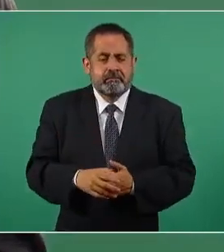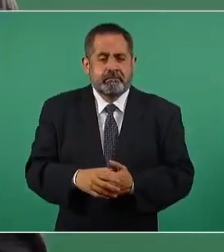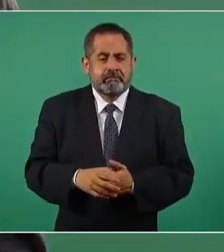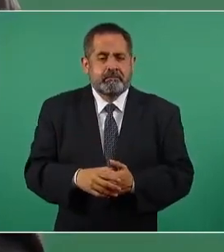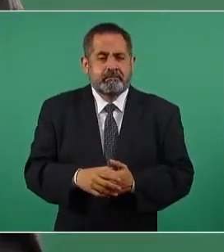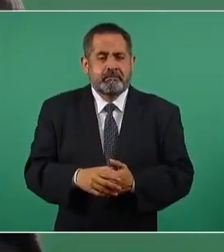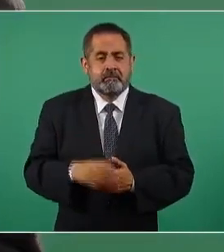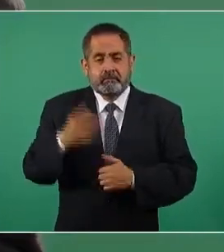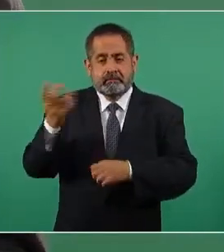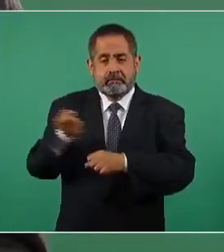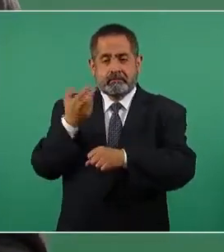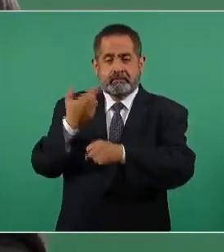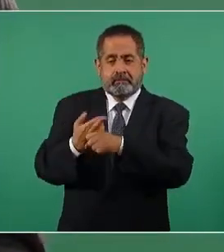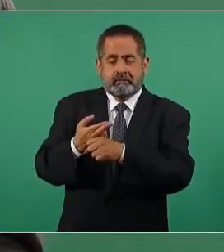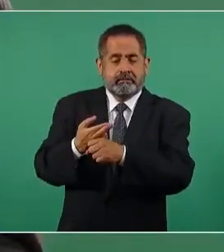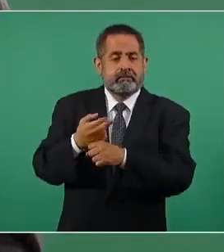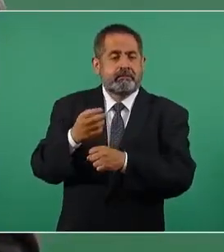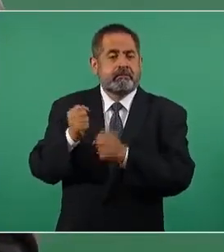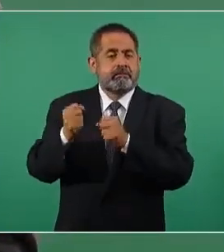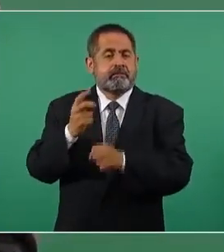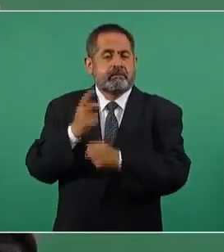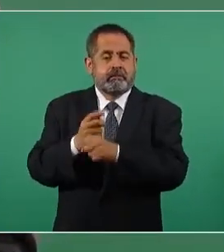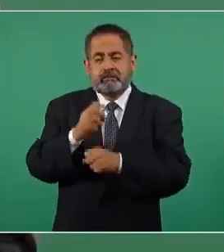el secretario de Seguridad Pública